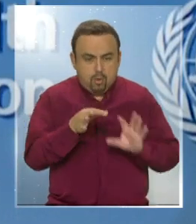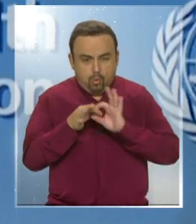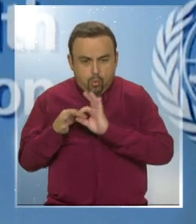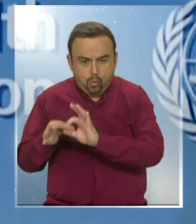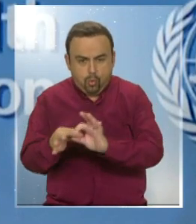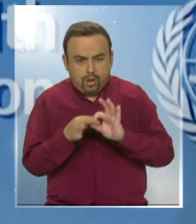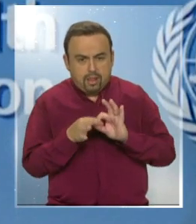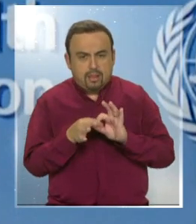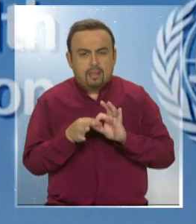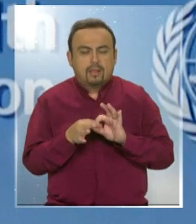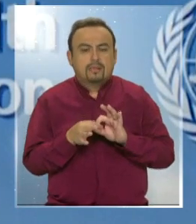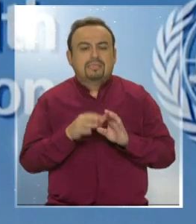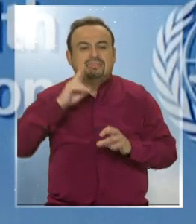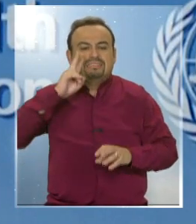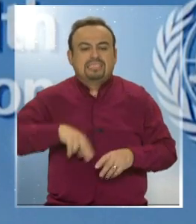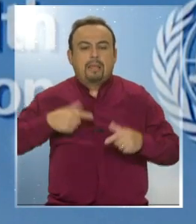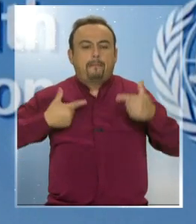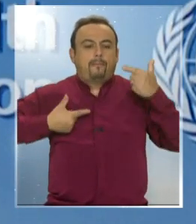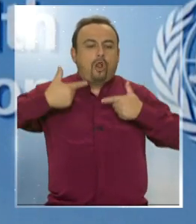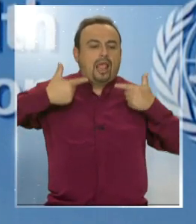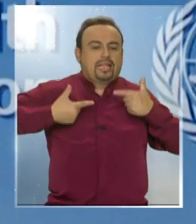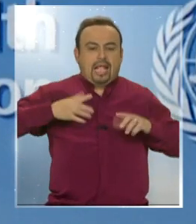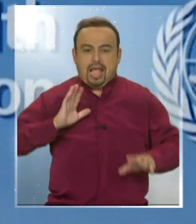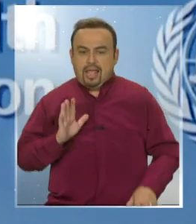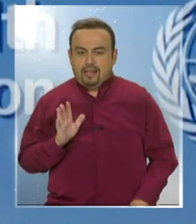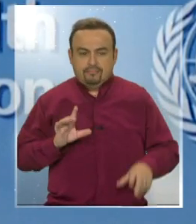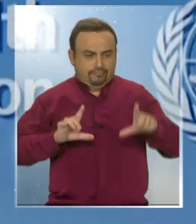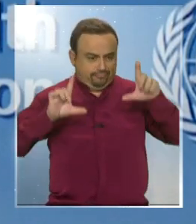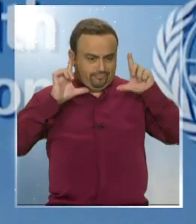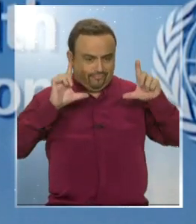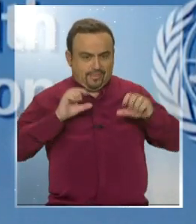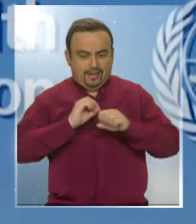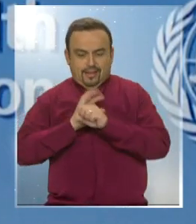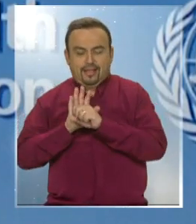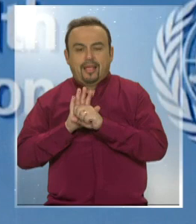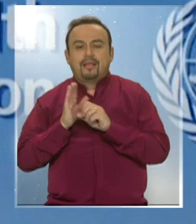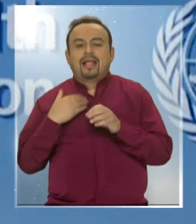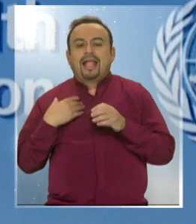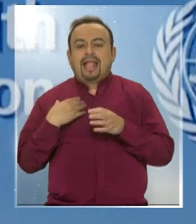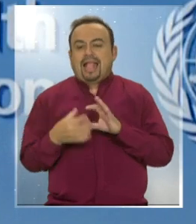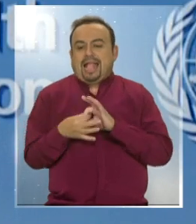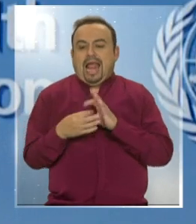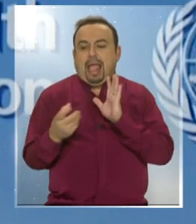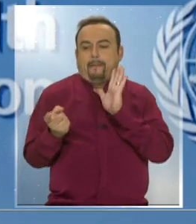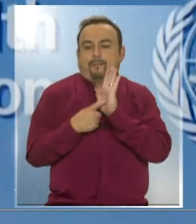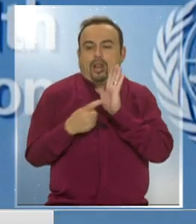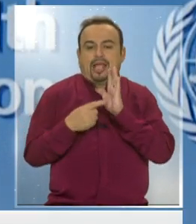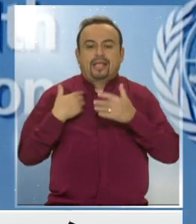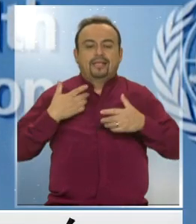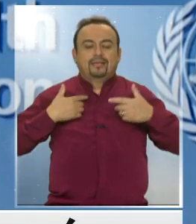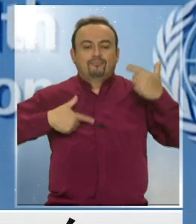nivel nacional, sin politizar, sin necesidad de usar COVID para ganar puntos políticos.